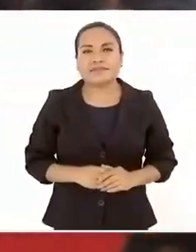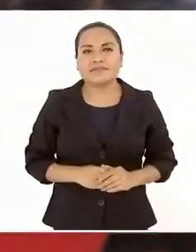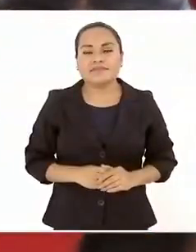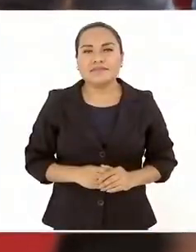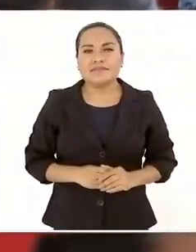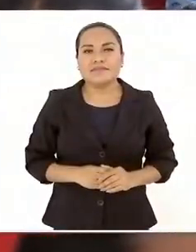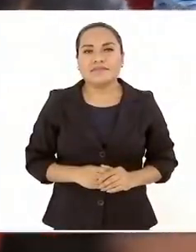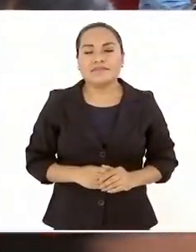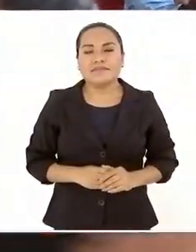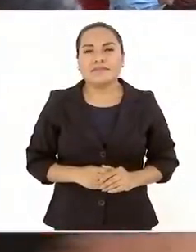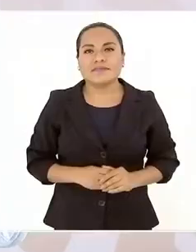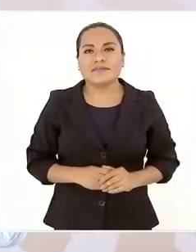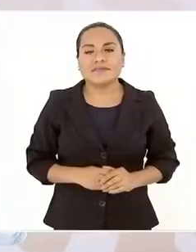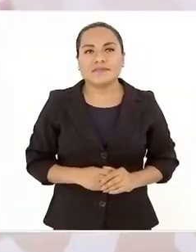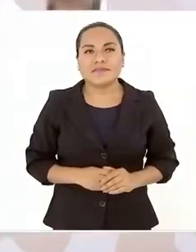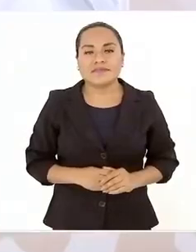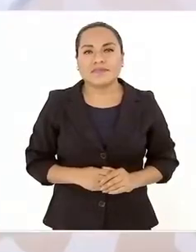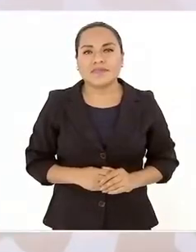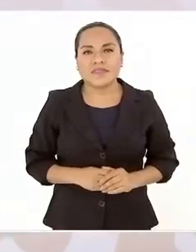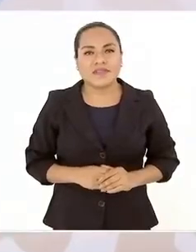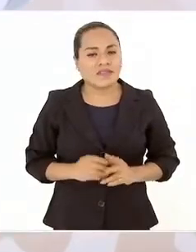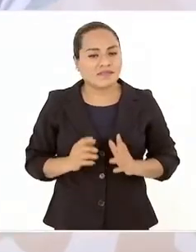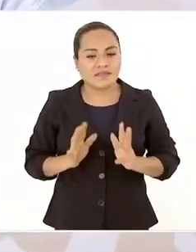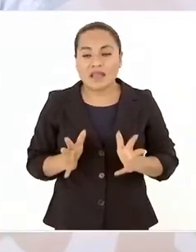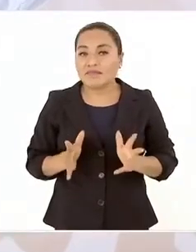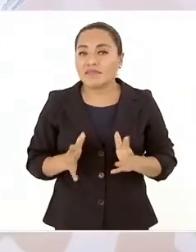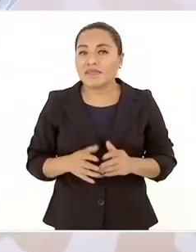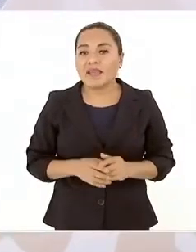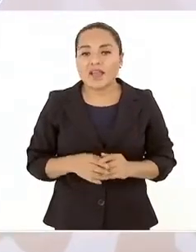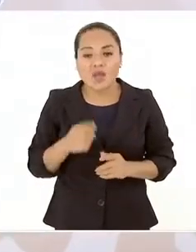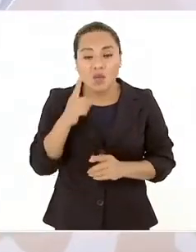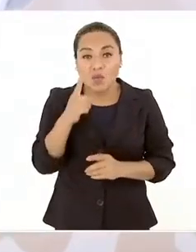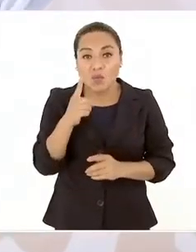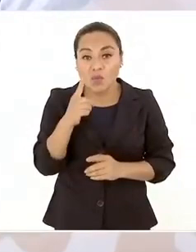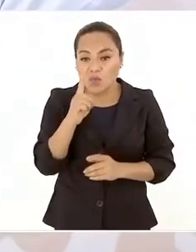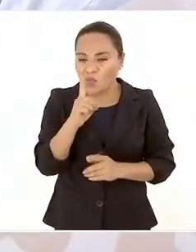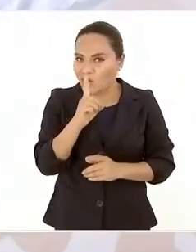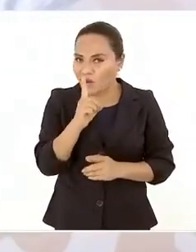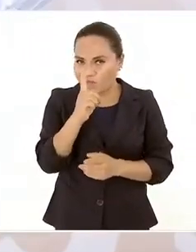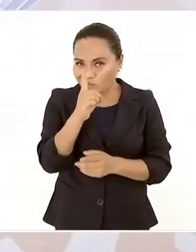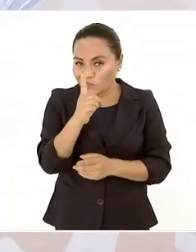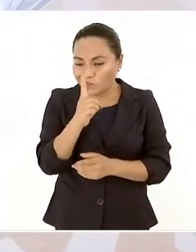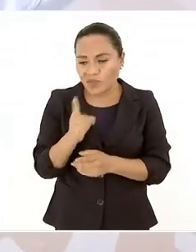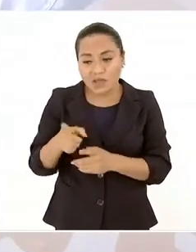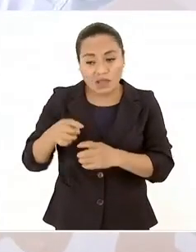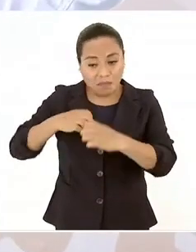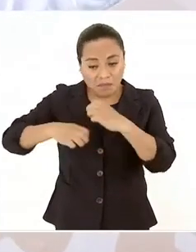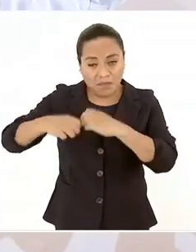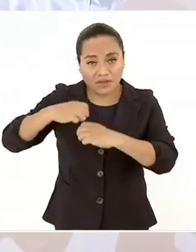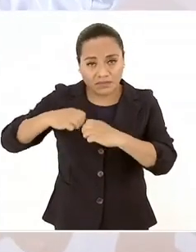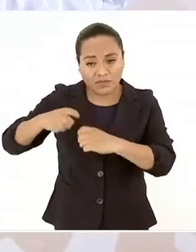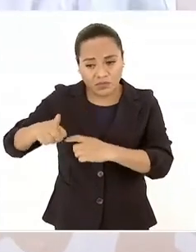Entonces, ya se va a crear una sola empresa